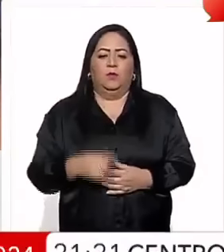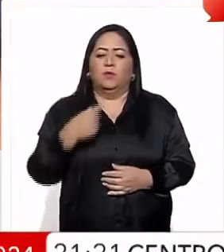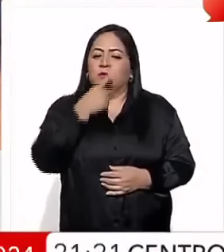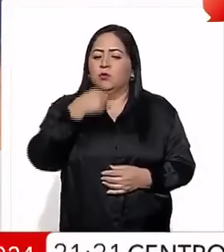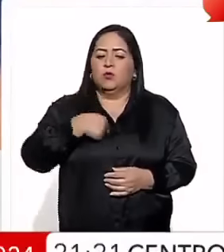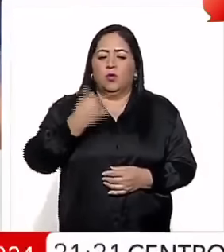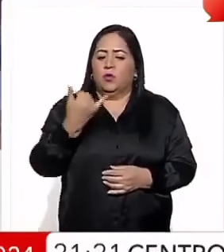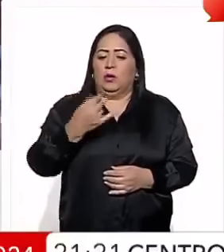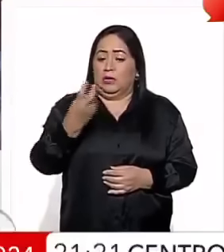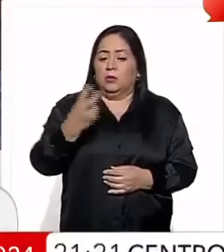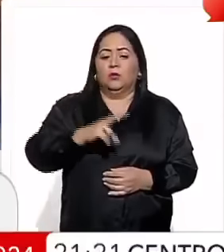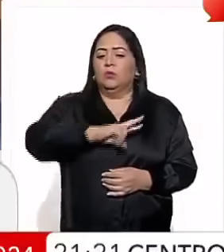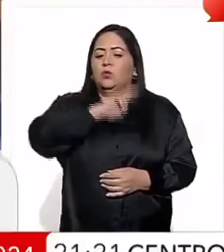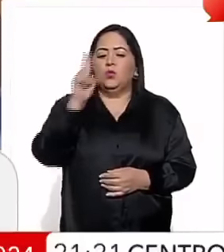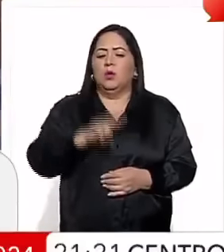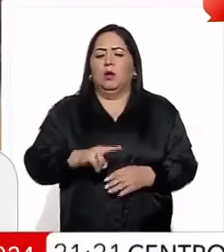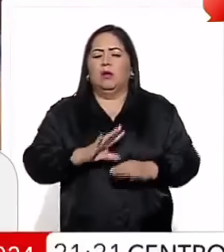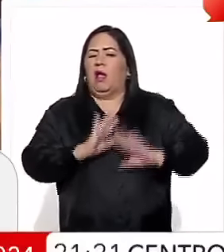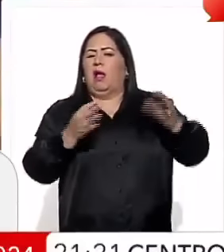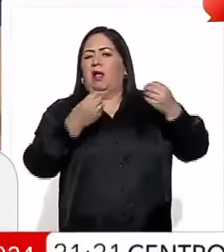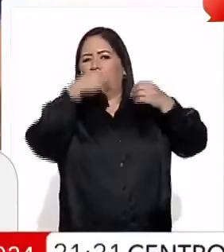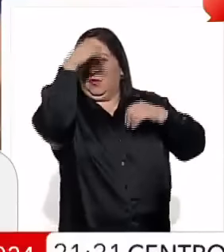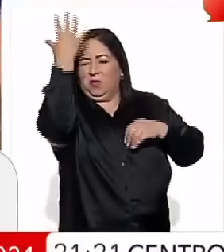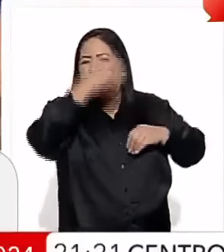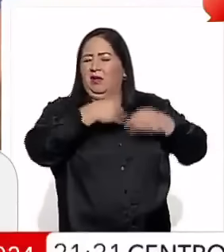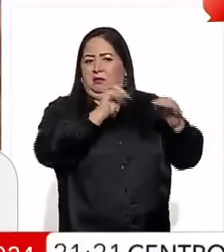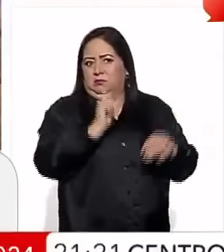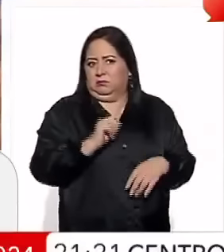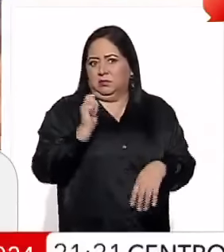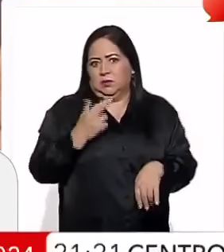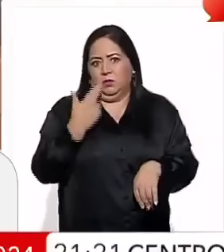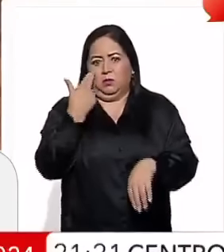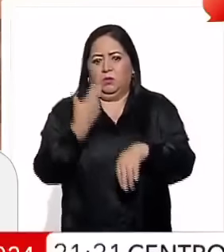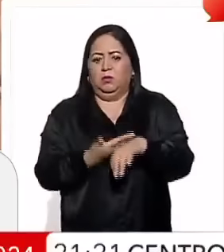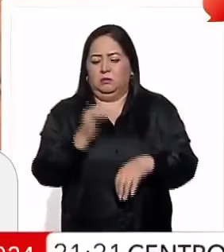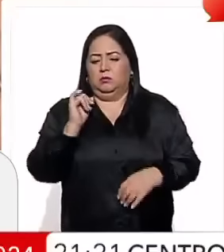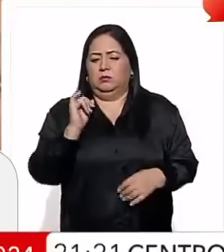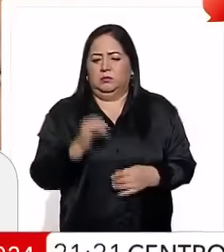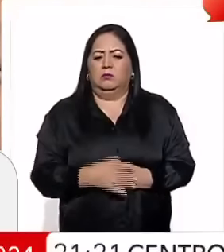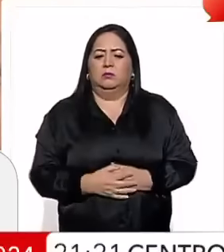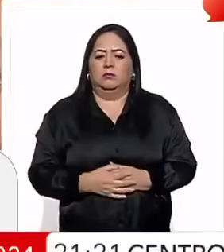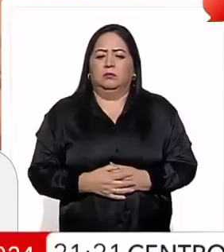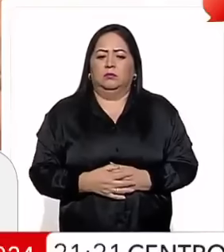yo nunca me voy a hacer a un lado de las responsabilidades en ningún sentido.